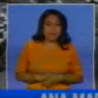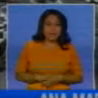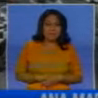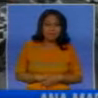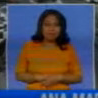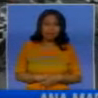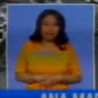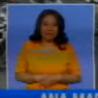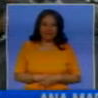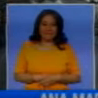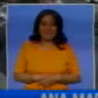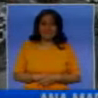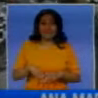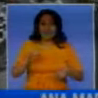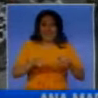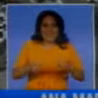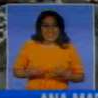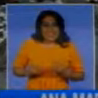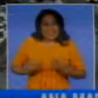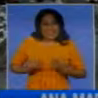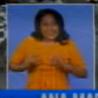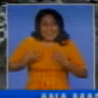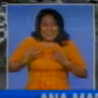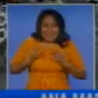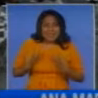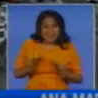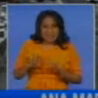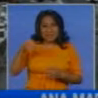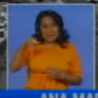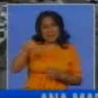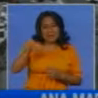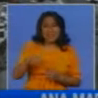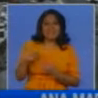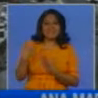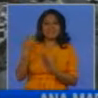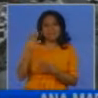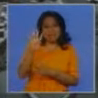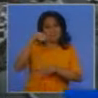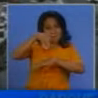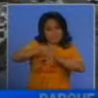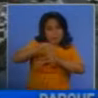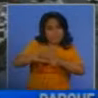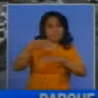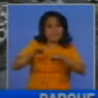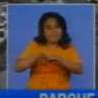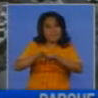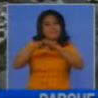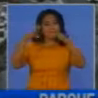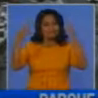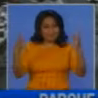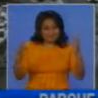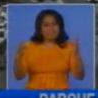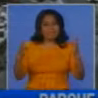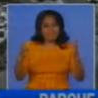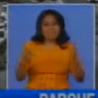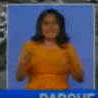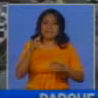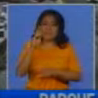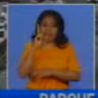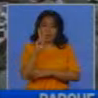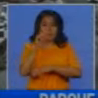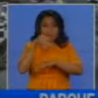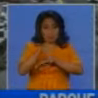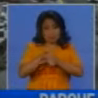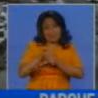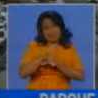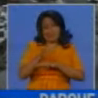Y bien, la adrenalina aumenta aquí en los exteriores del Parque Bicentenario. A las 4 de la tarde se abrirá las puertas del escenario y a las 2 de la tarde,